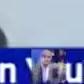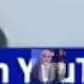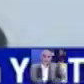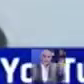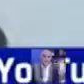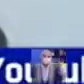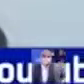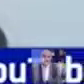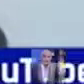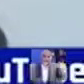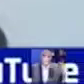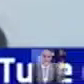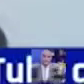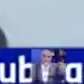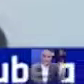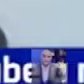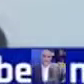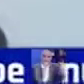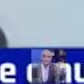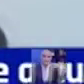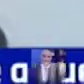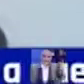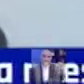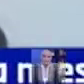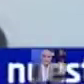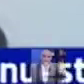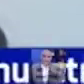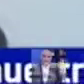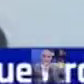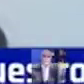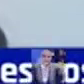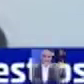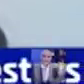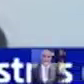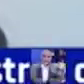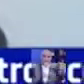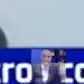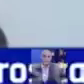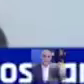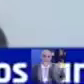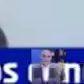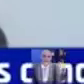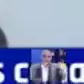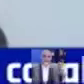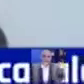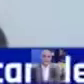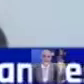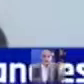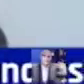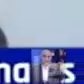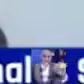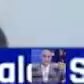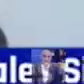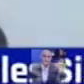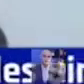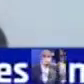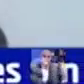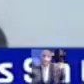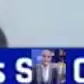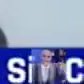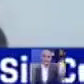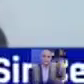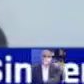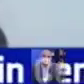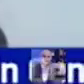memorioso, peor que Lili Téllez, porque está pegando desde dentro. Este personaje pegó